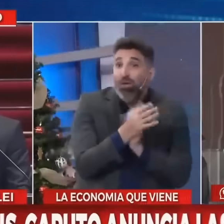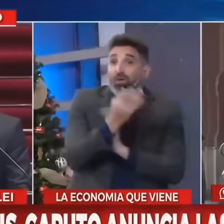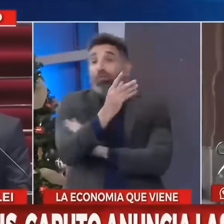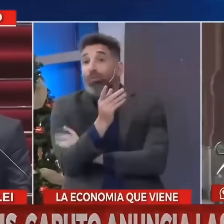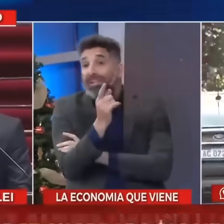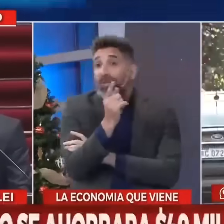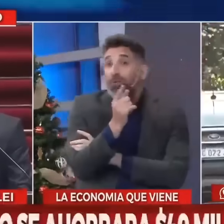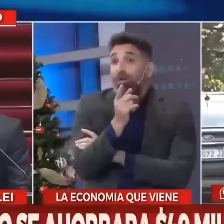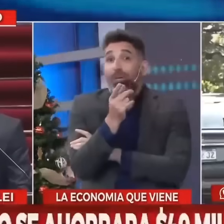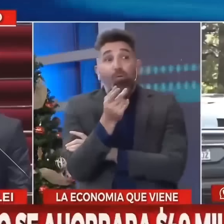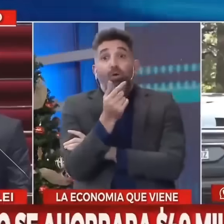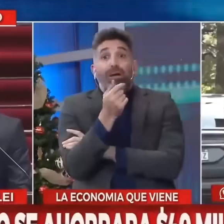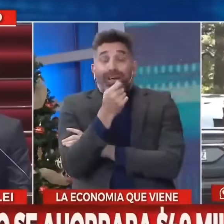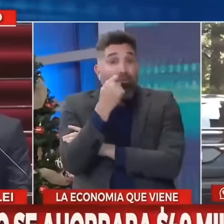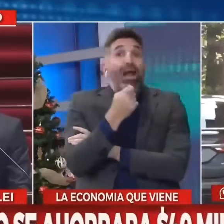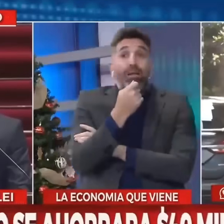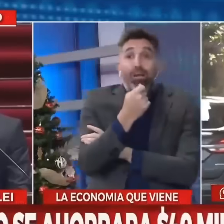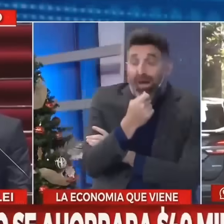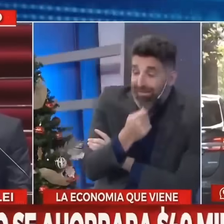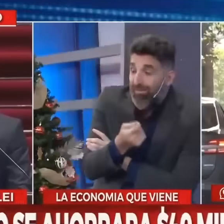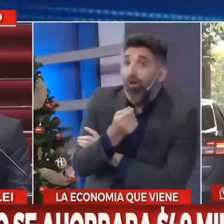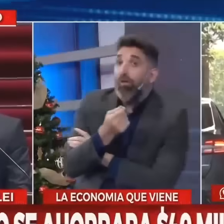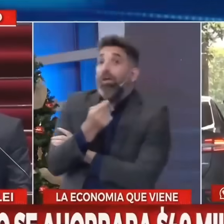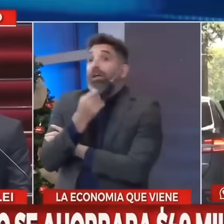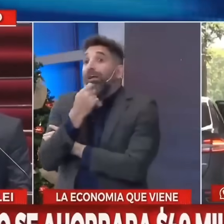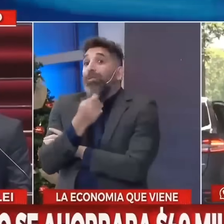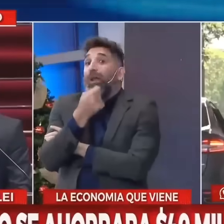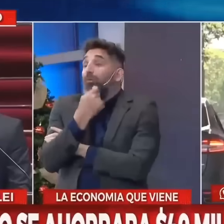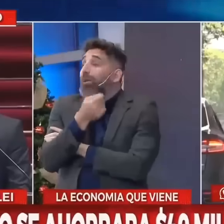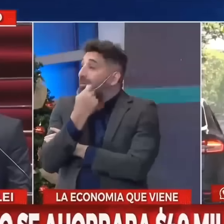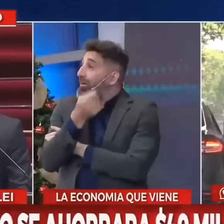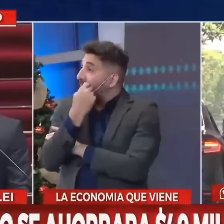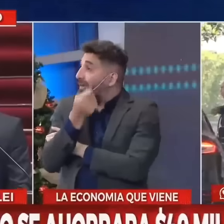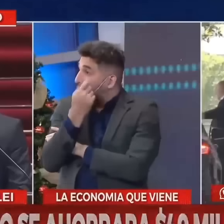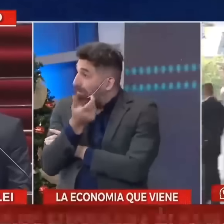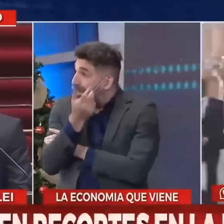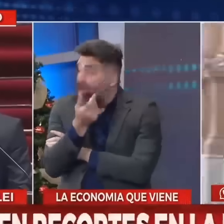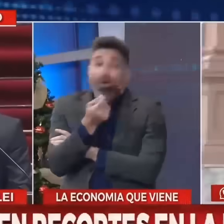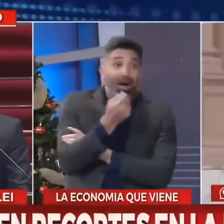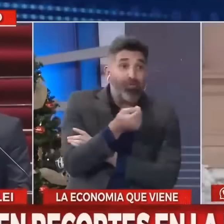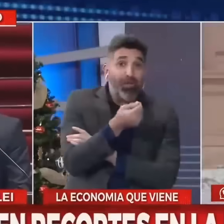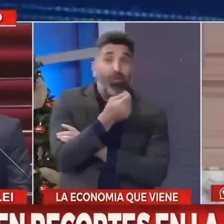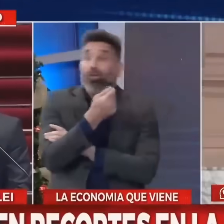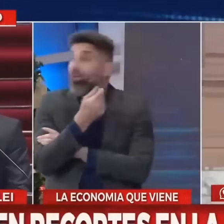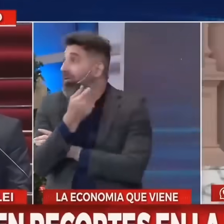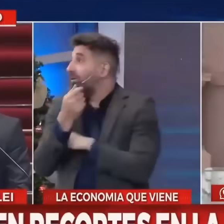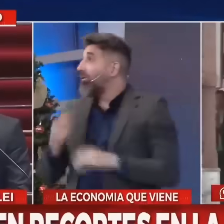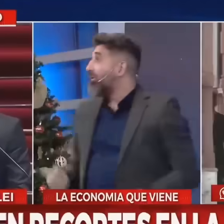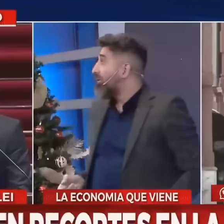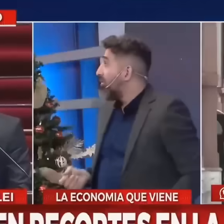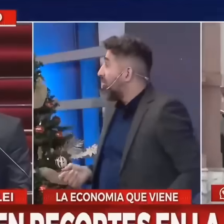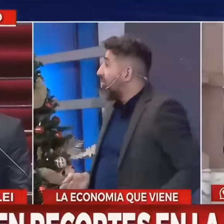Charlando yo estoy mu atento al dólar blue que igual atención qué dólar blue de si no hay mercado cambiario